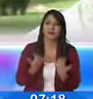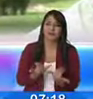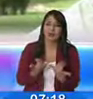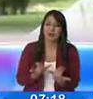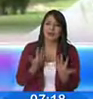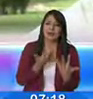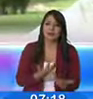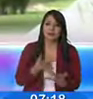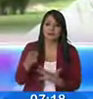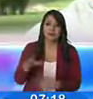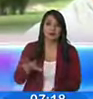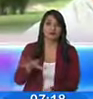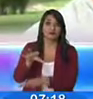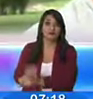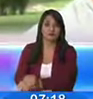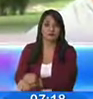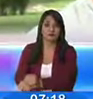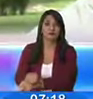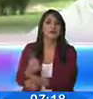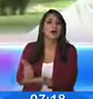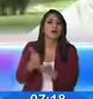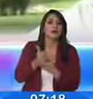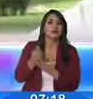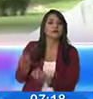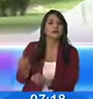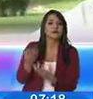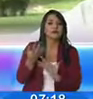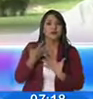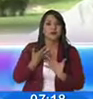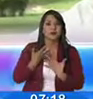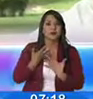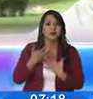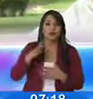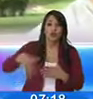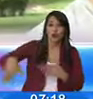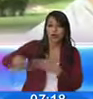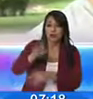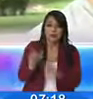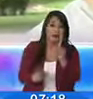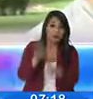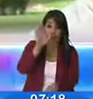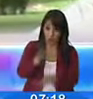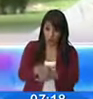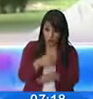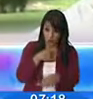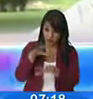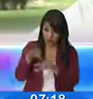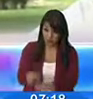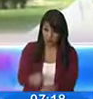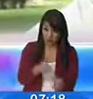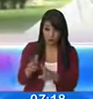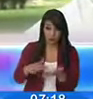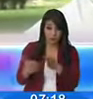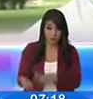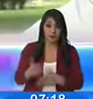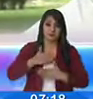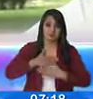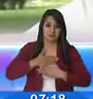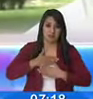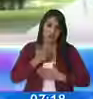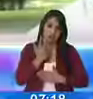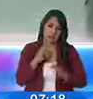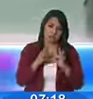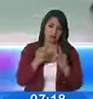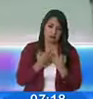de capturas generen más información para que se dé con el paradero de todos los responsables del secuestro y del asesinato de nuestros